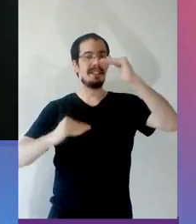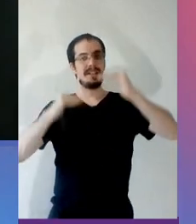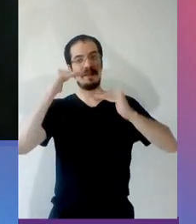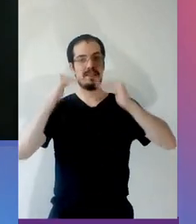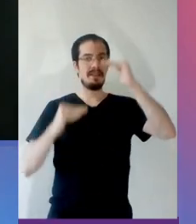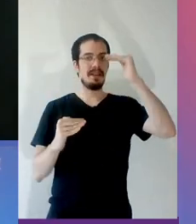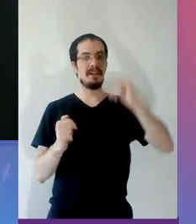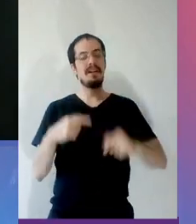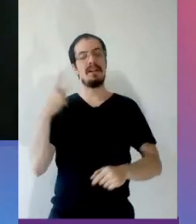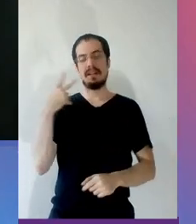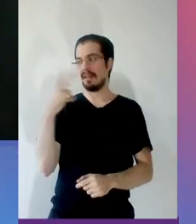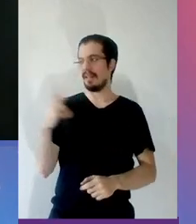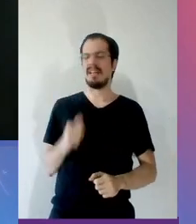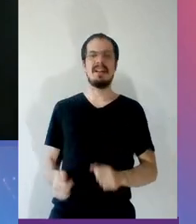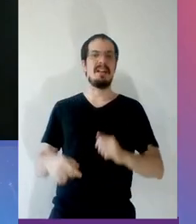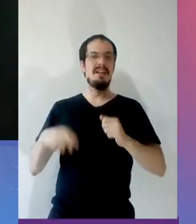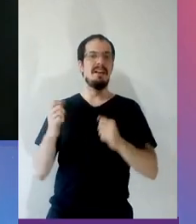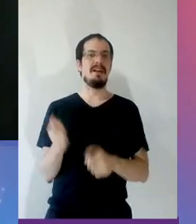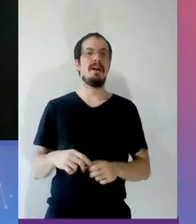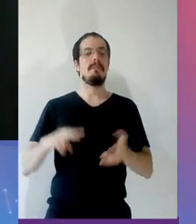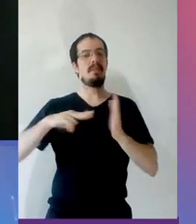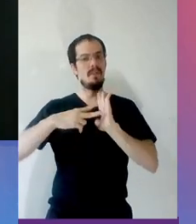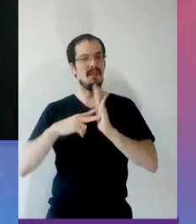de neurotransmisores patológicos